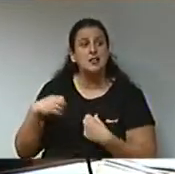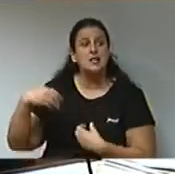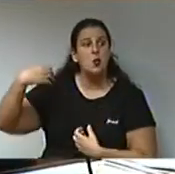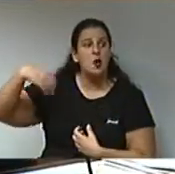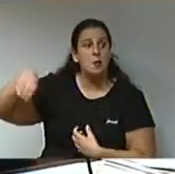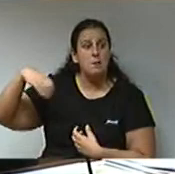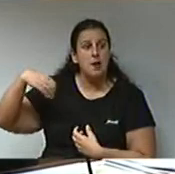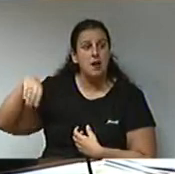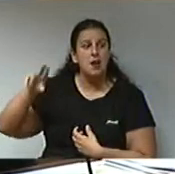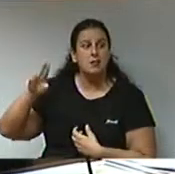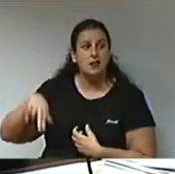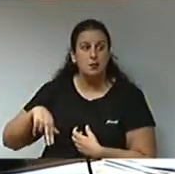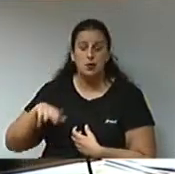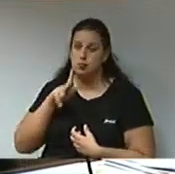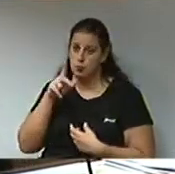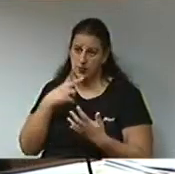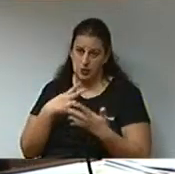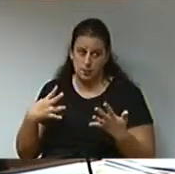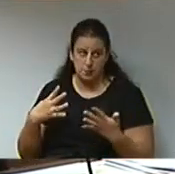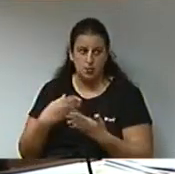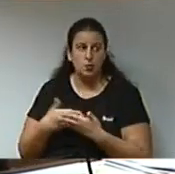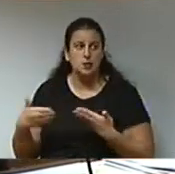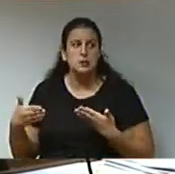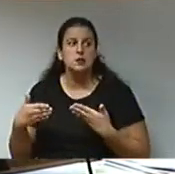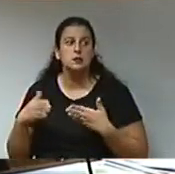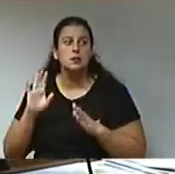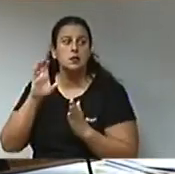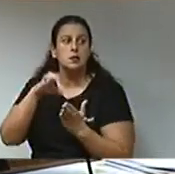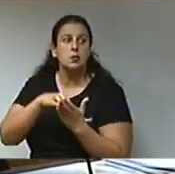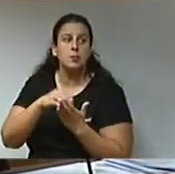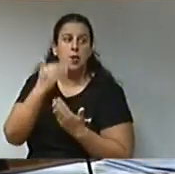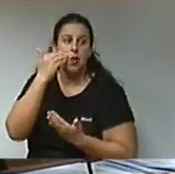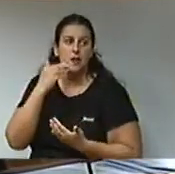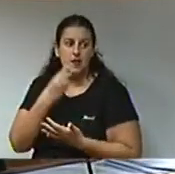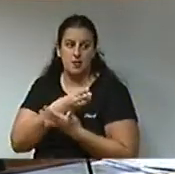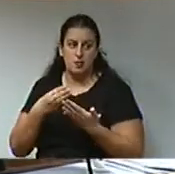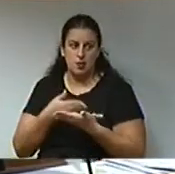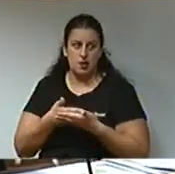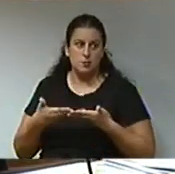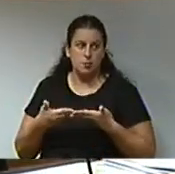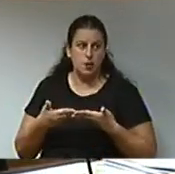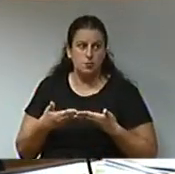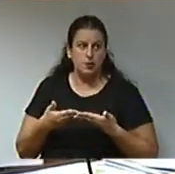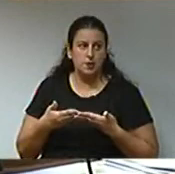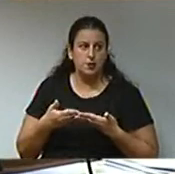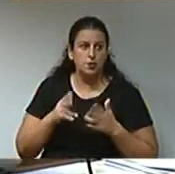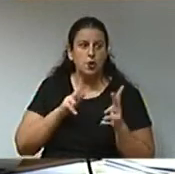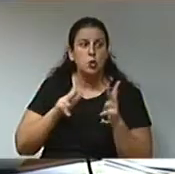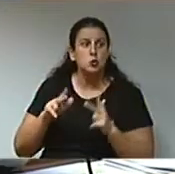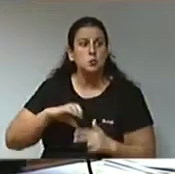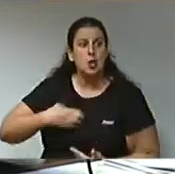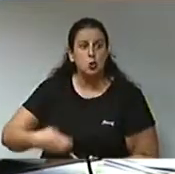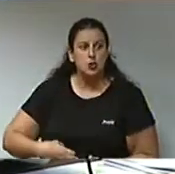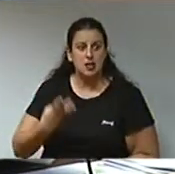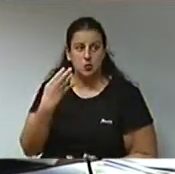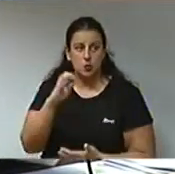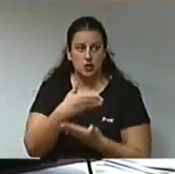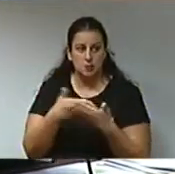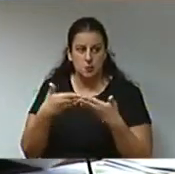Campanar Ernest Lluch, 29 millones, el Complejo Sanitario Roig de Corella Gandia, 18 millones, el Hospital de Ontinyent, 40